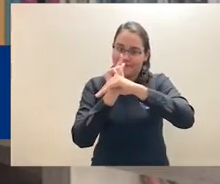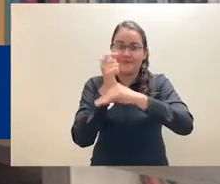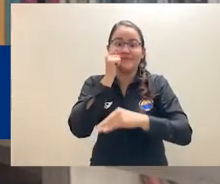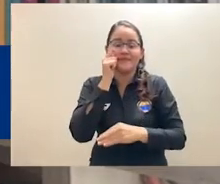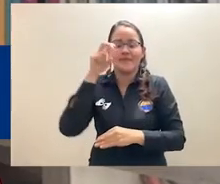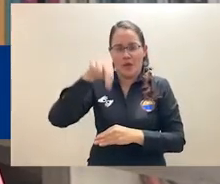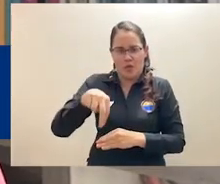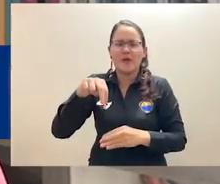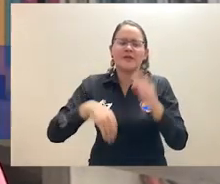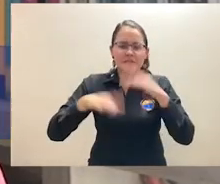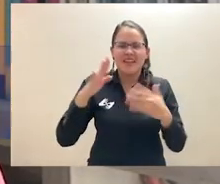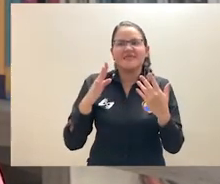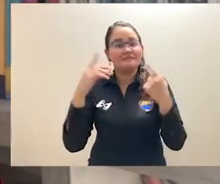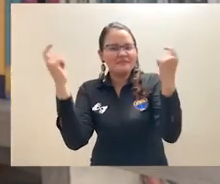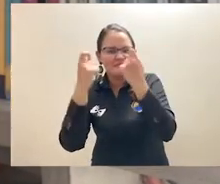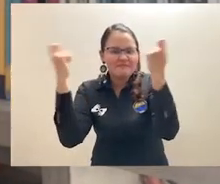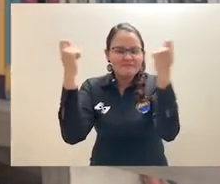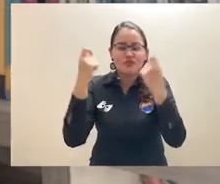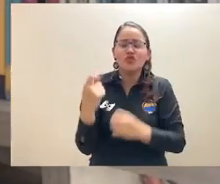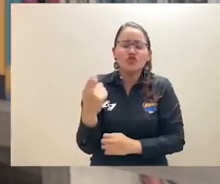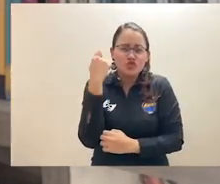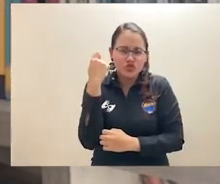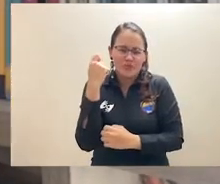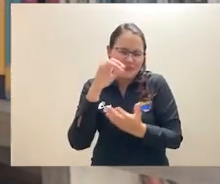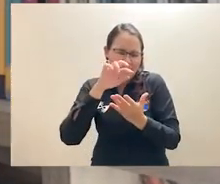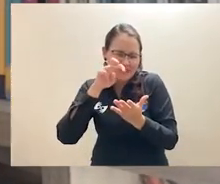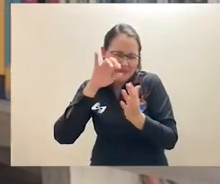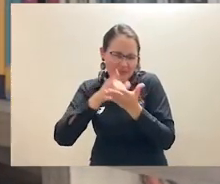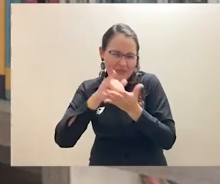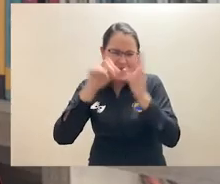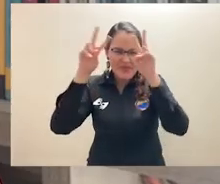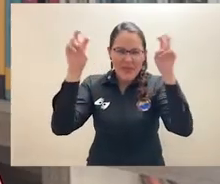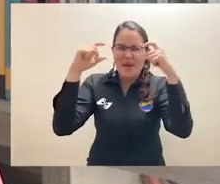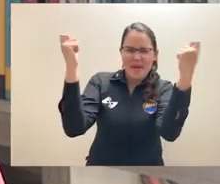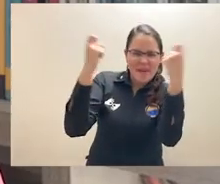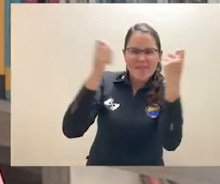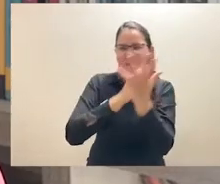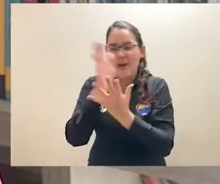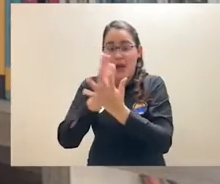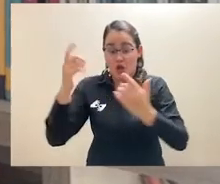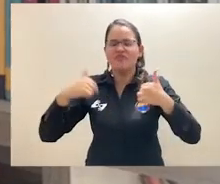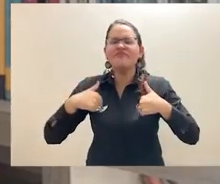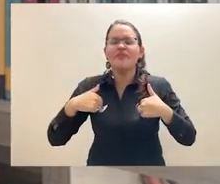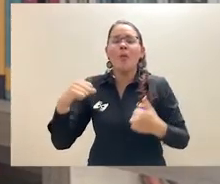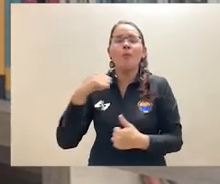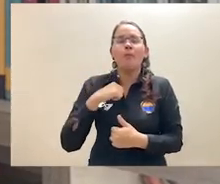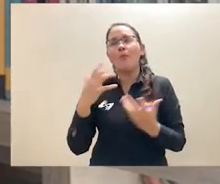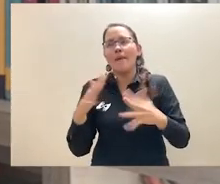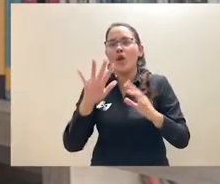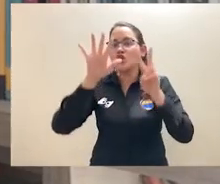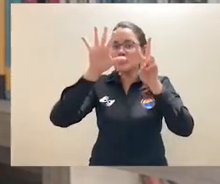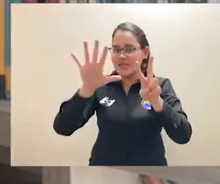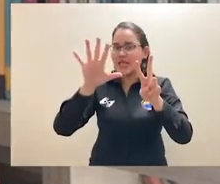Humanidades, participamos en la feria, en la reciente feria de posgrados, con todos nuestros programas. Nosotros contamos